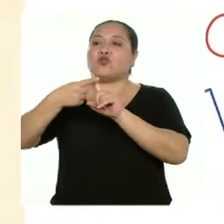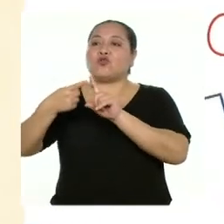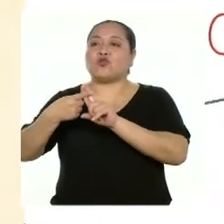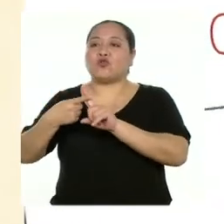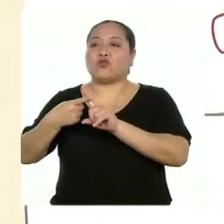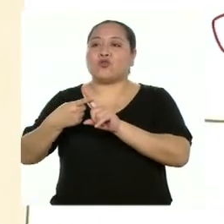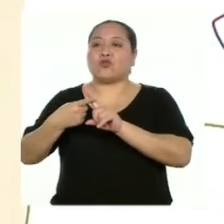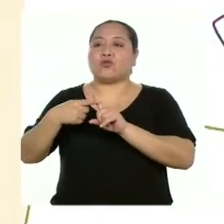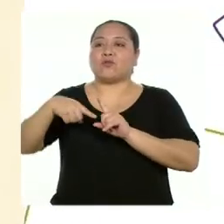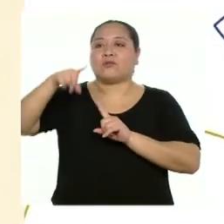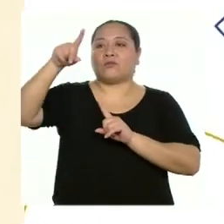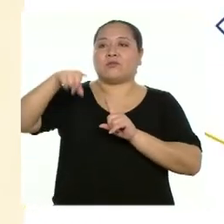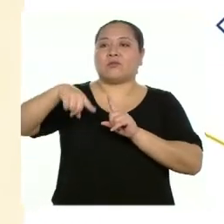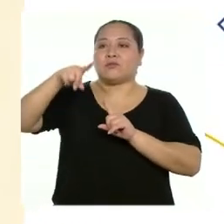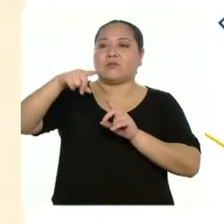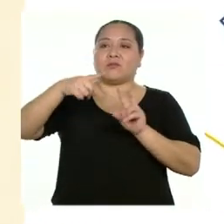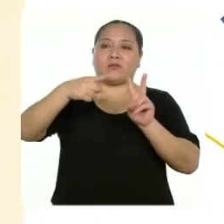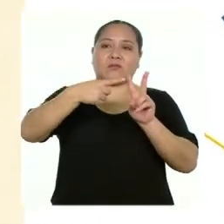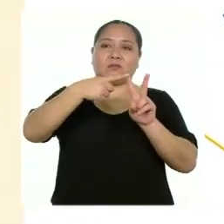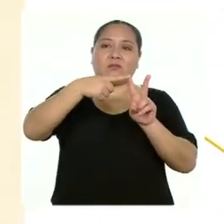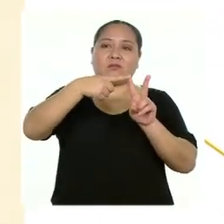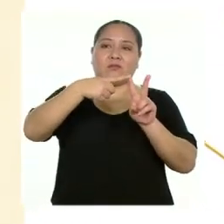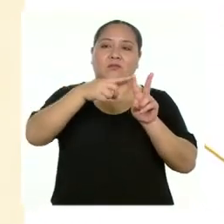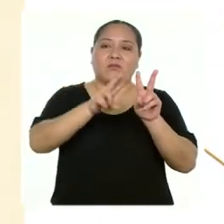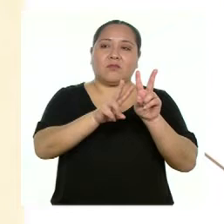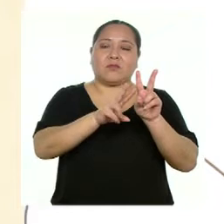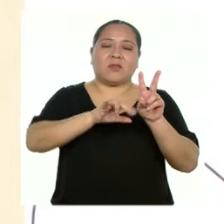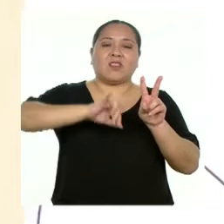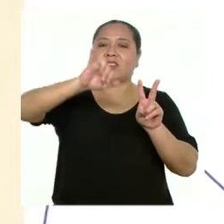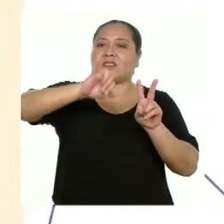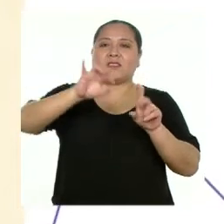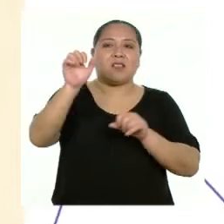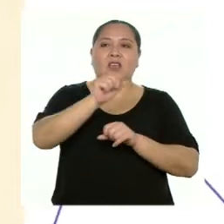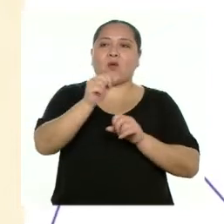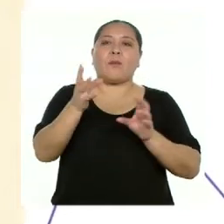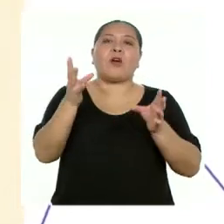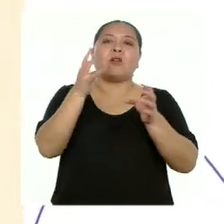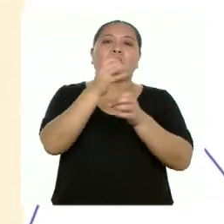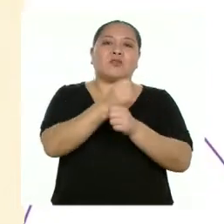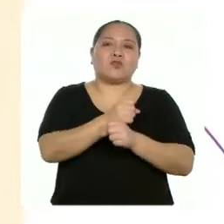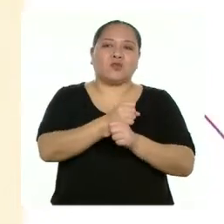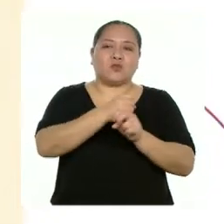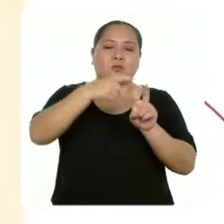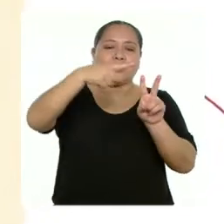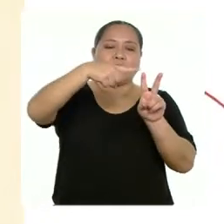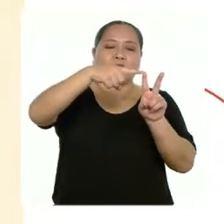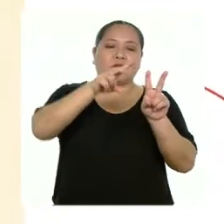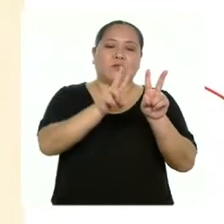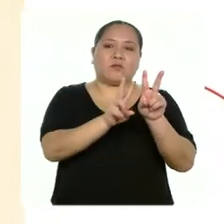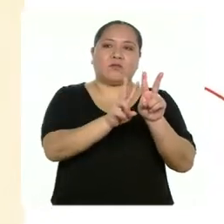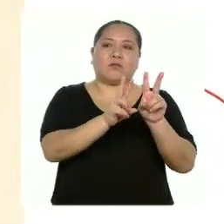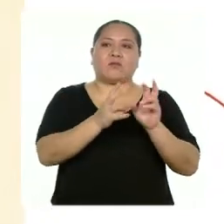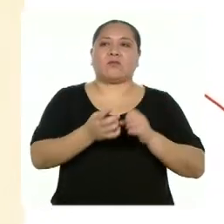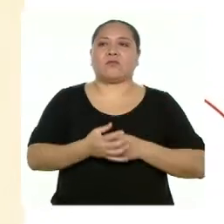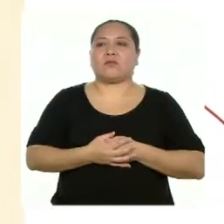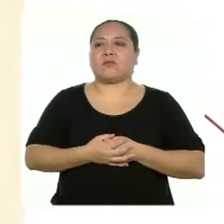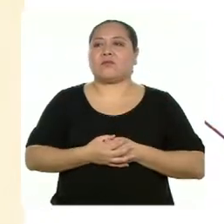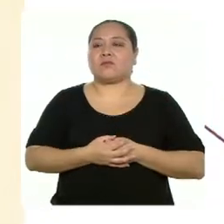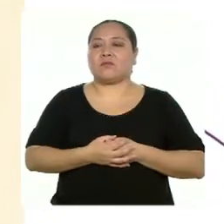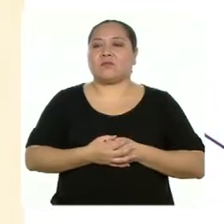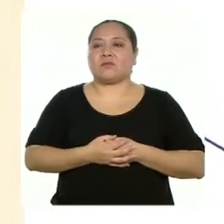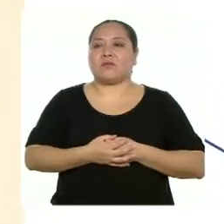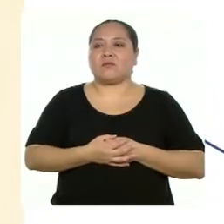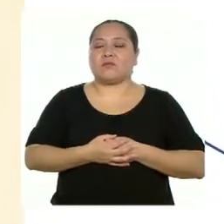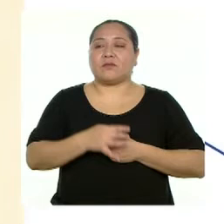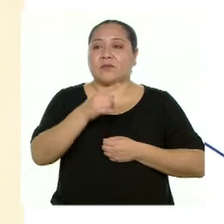producto de la frecuencia absoluta por el cuadrado de la diferencia entre la media y la marca de clase de cada intervalo, entre